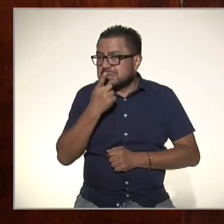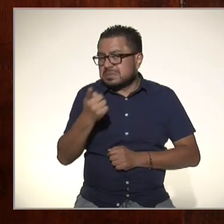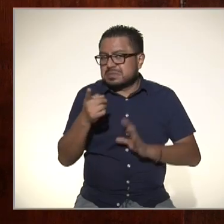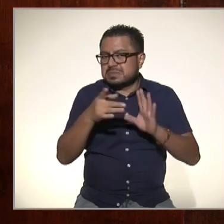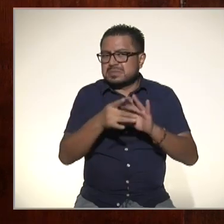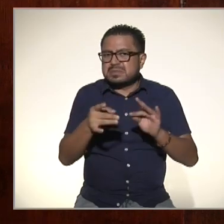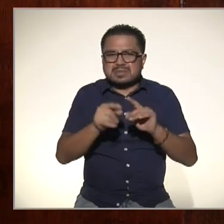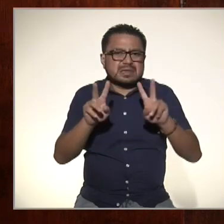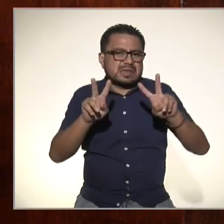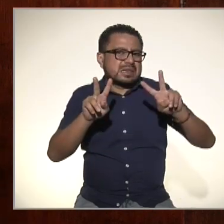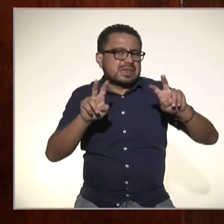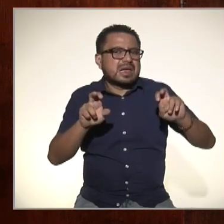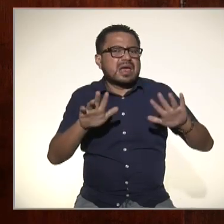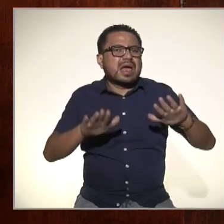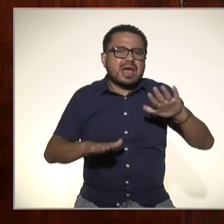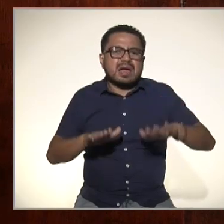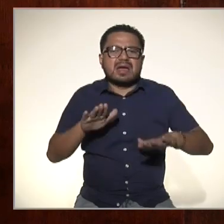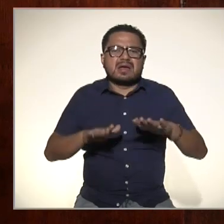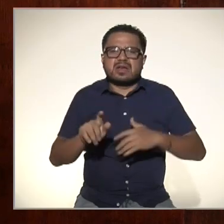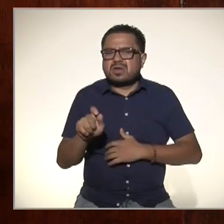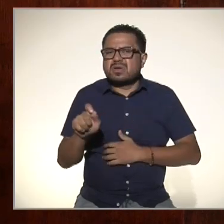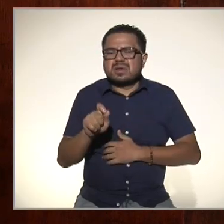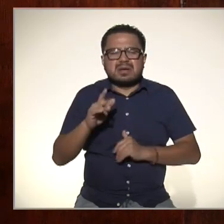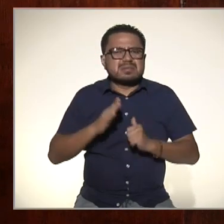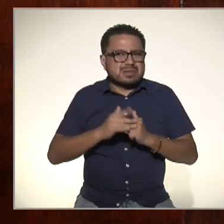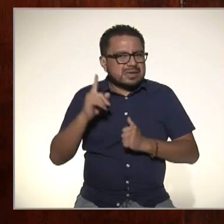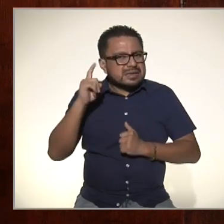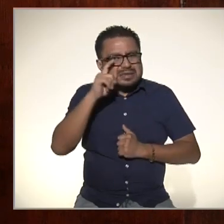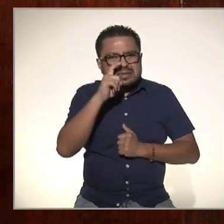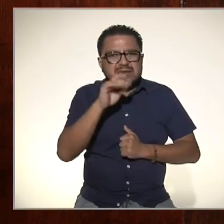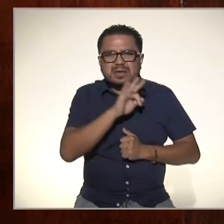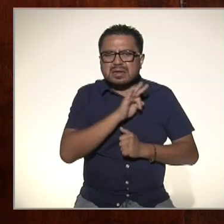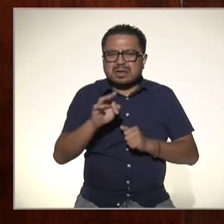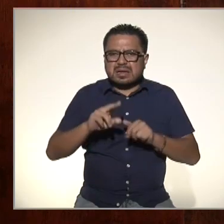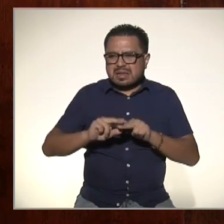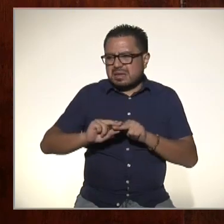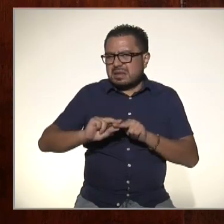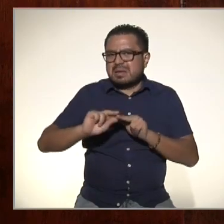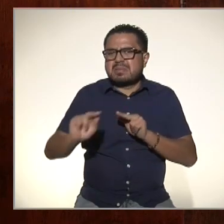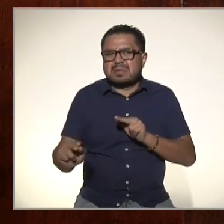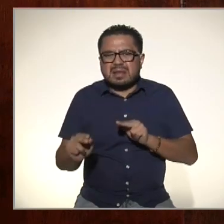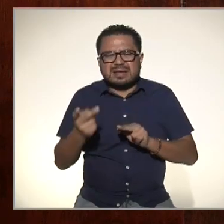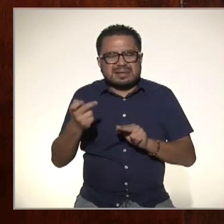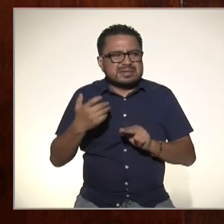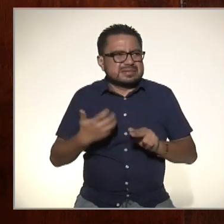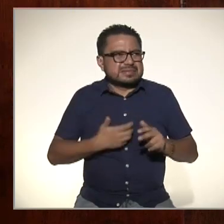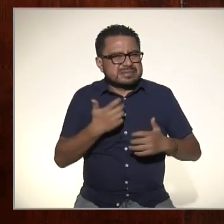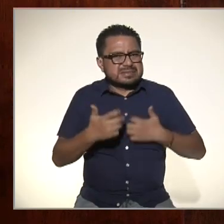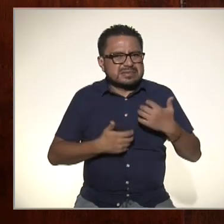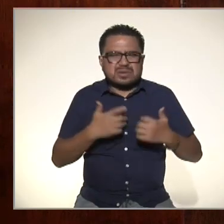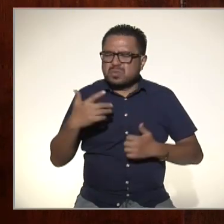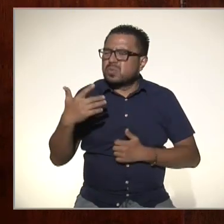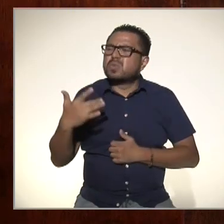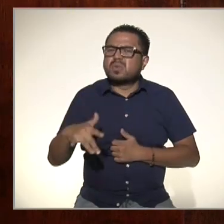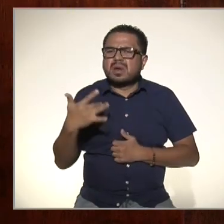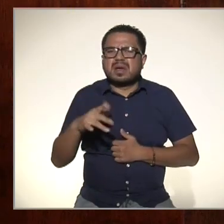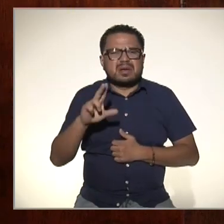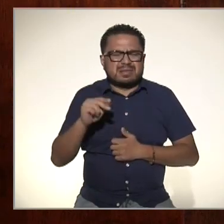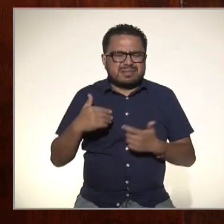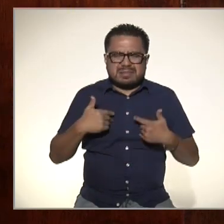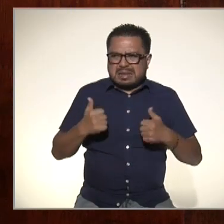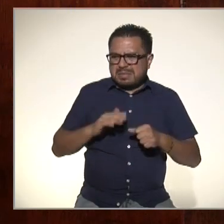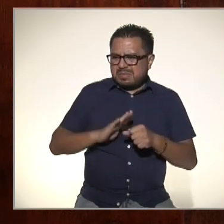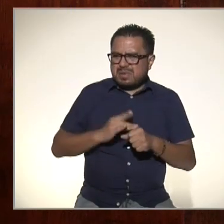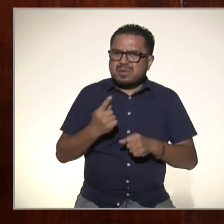el tema es que a veces al novio le cuesta trabajo eyacular y esto le frustra, le duele, no se entiende por